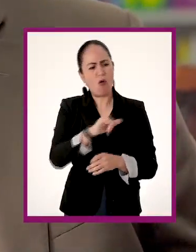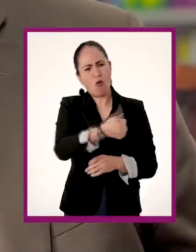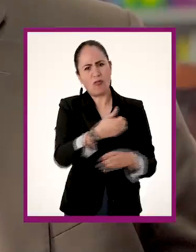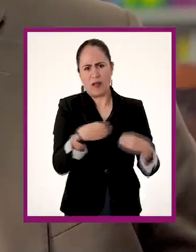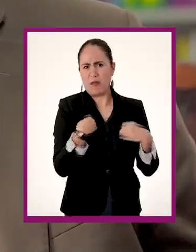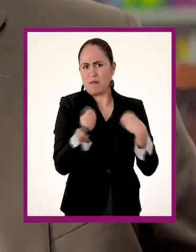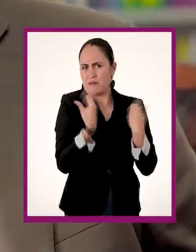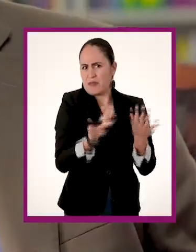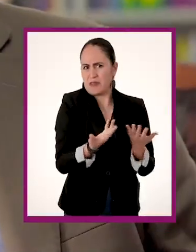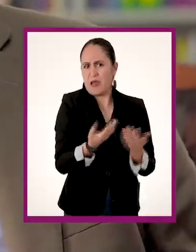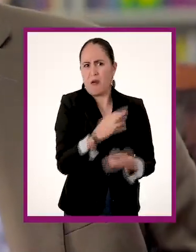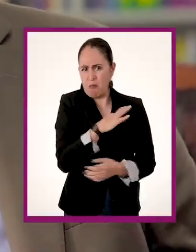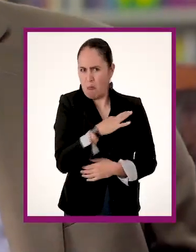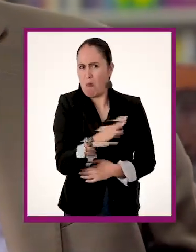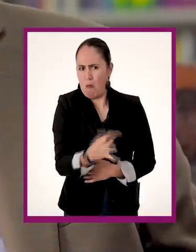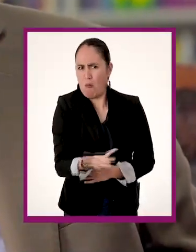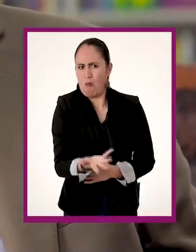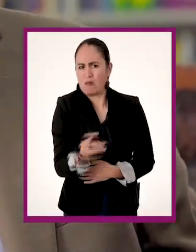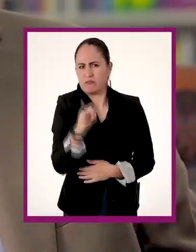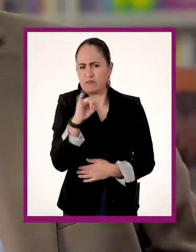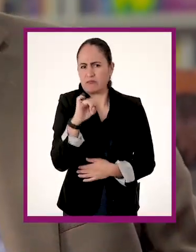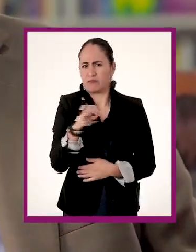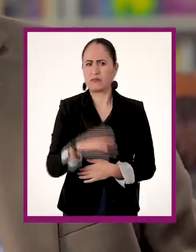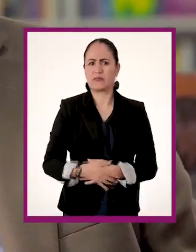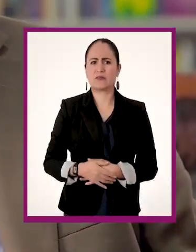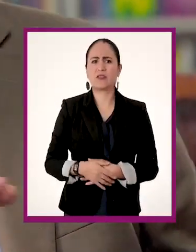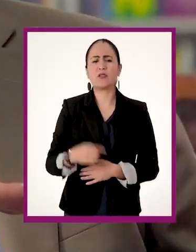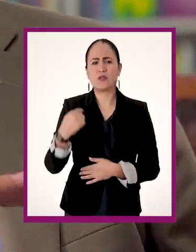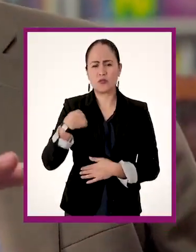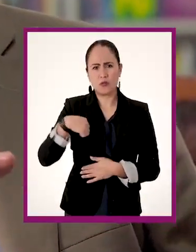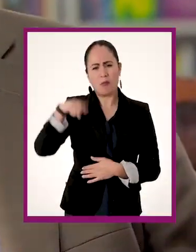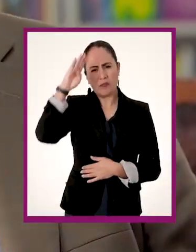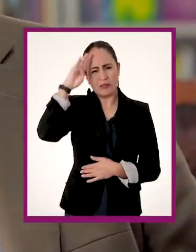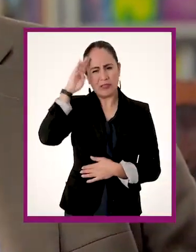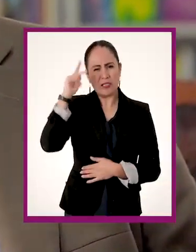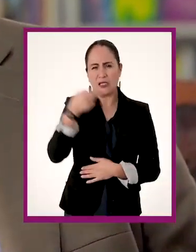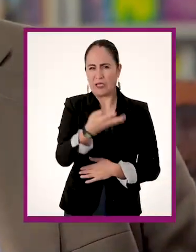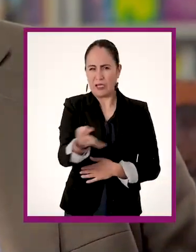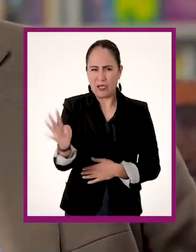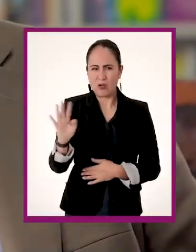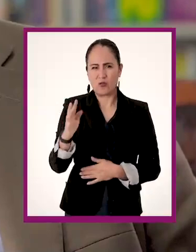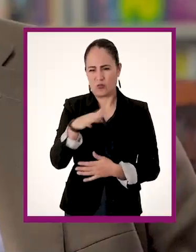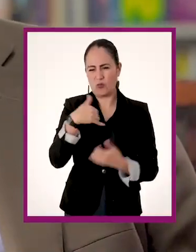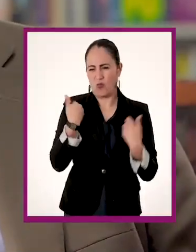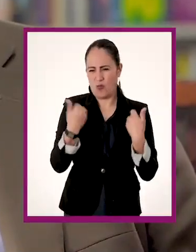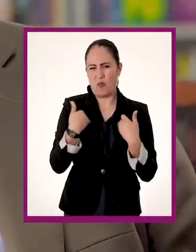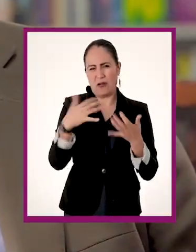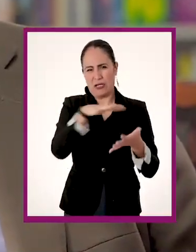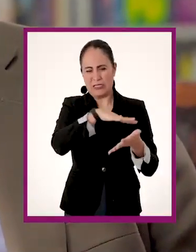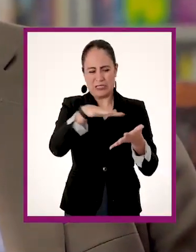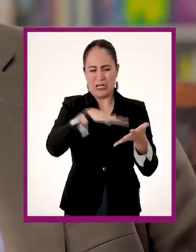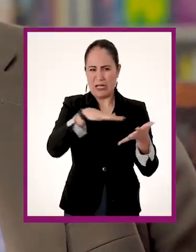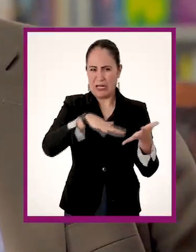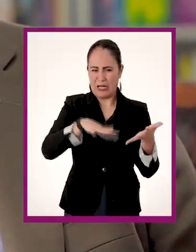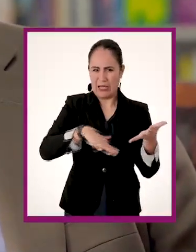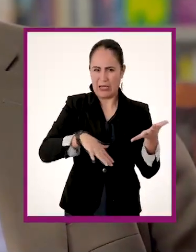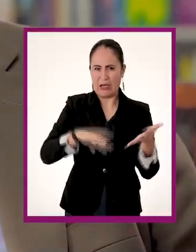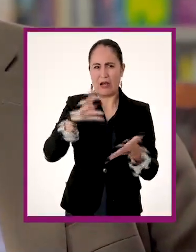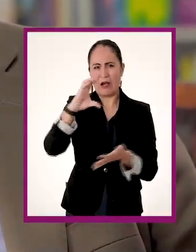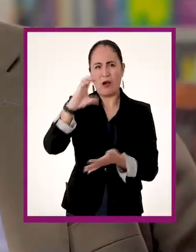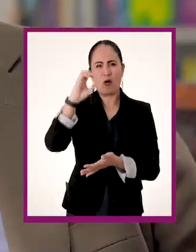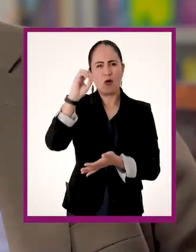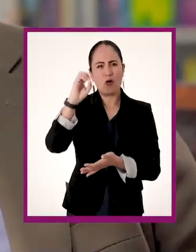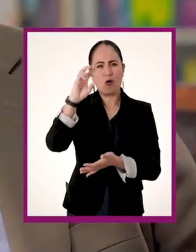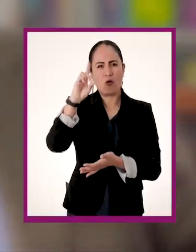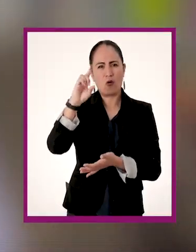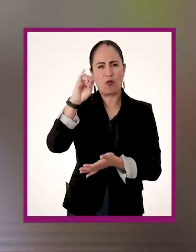forma posible, ¿no?, de estar en el mundo. Yo pensaría que le entraran a la lectura o a la búsqueda de cualquier códice.